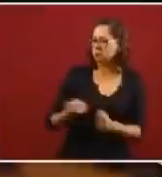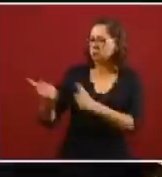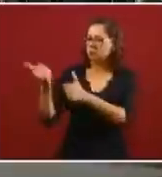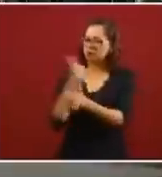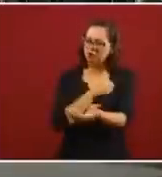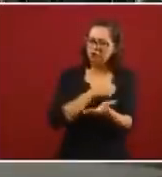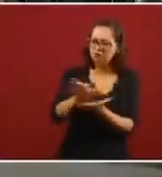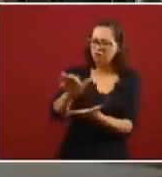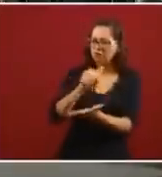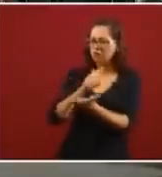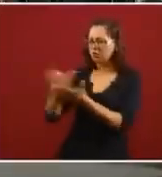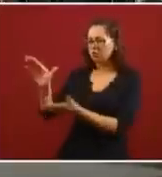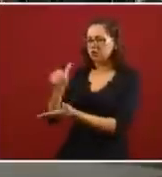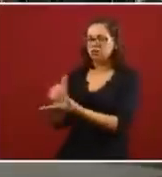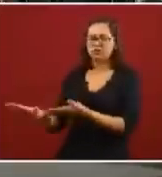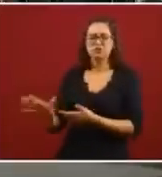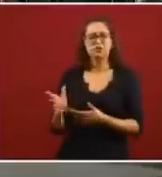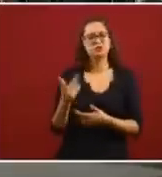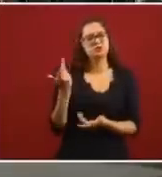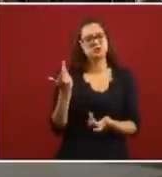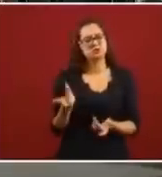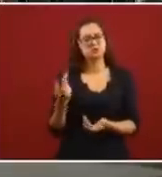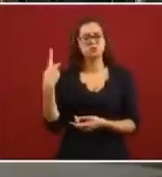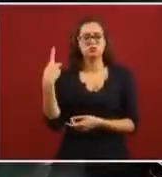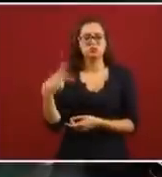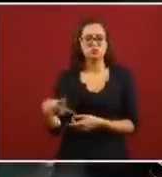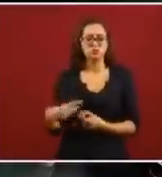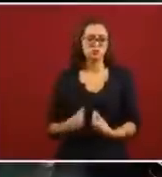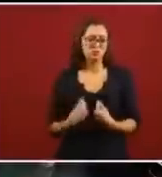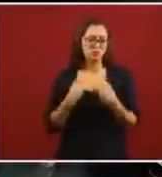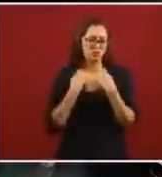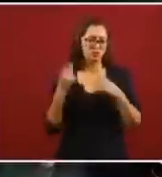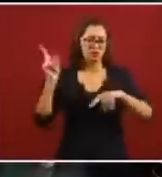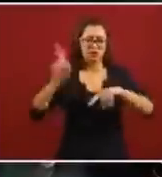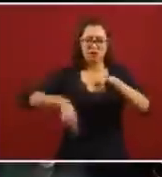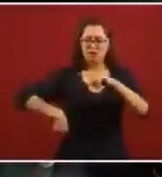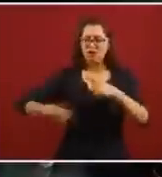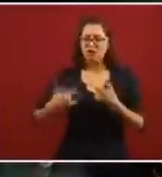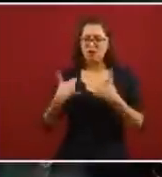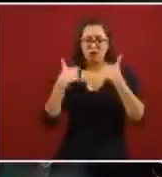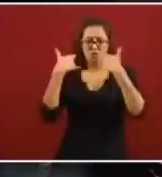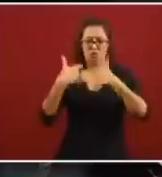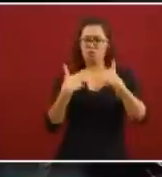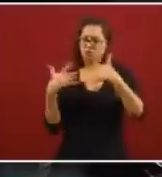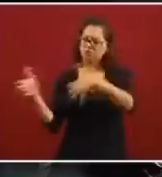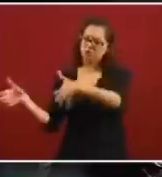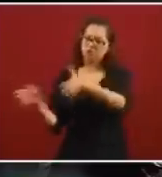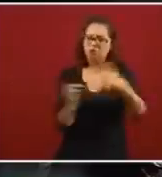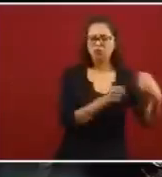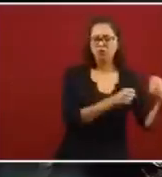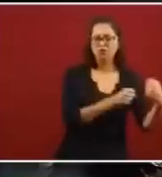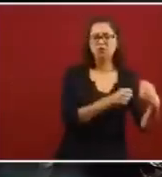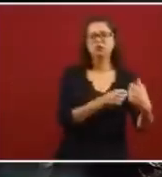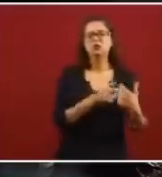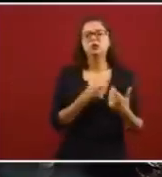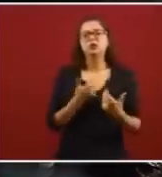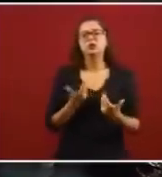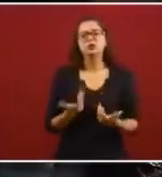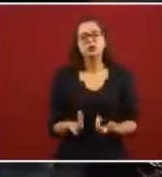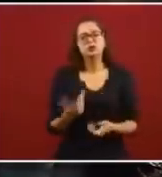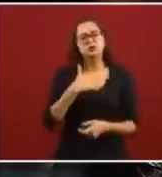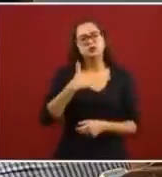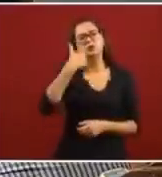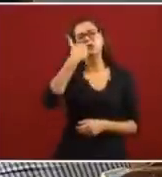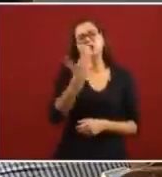arrebatan pues lo que es más preciado también para ellos, la vida y los jóvenes de las comunidades. Entonces, yo